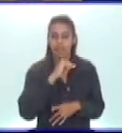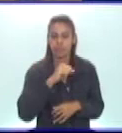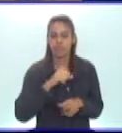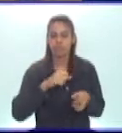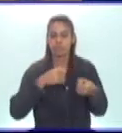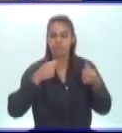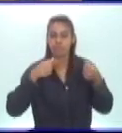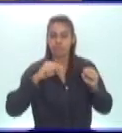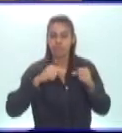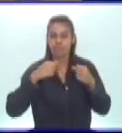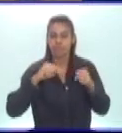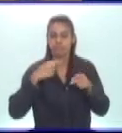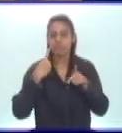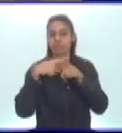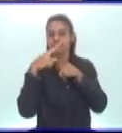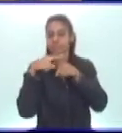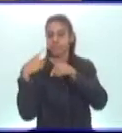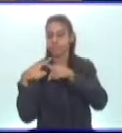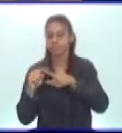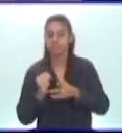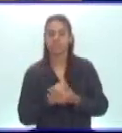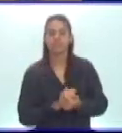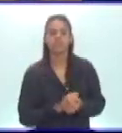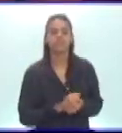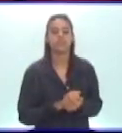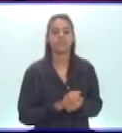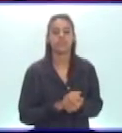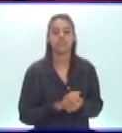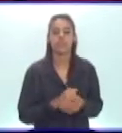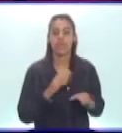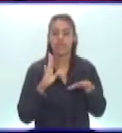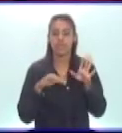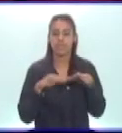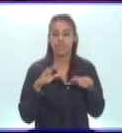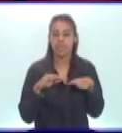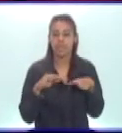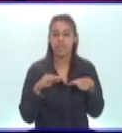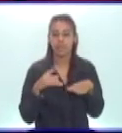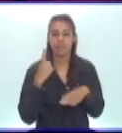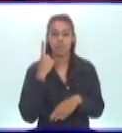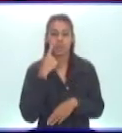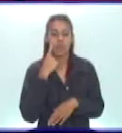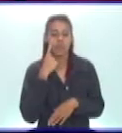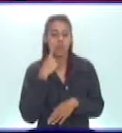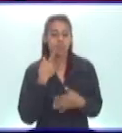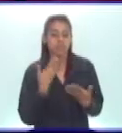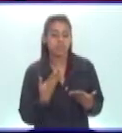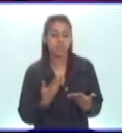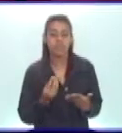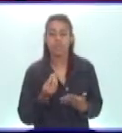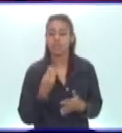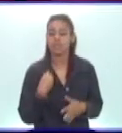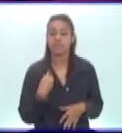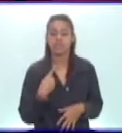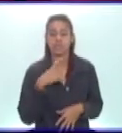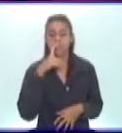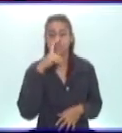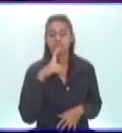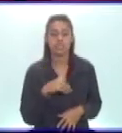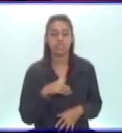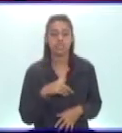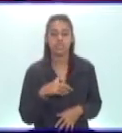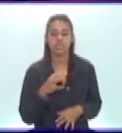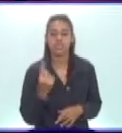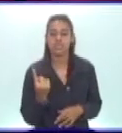moto, etc. Esto nos da la medida de conocer que aunque los niños